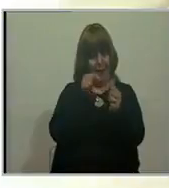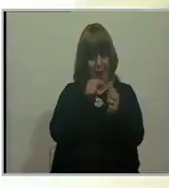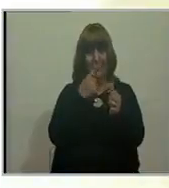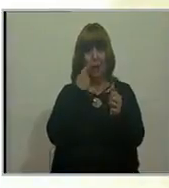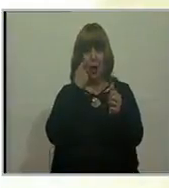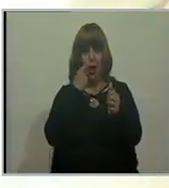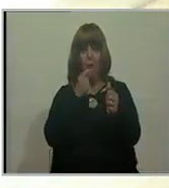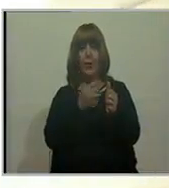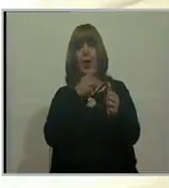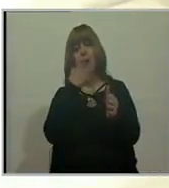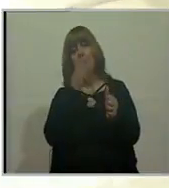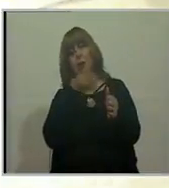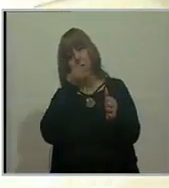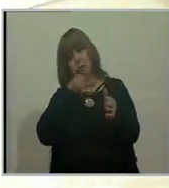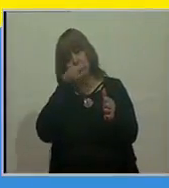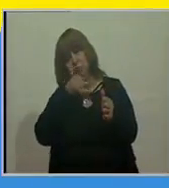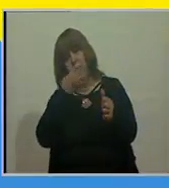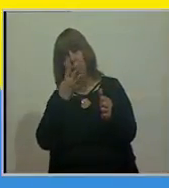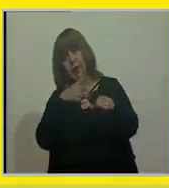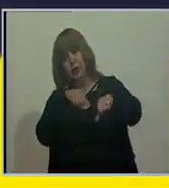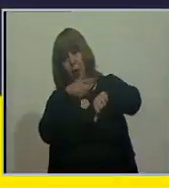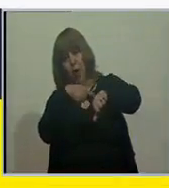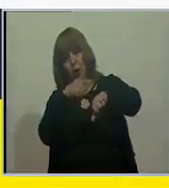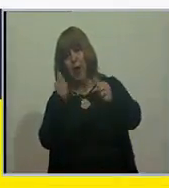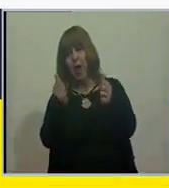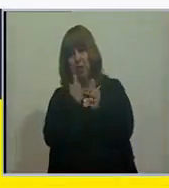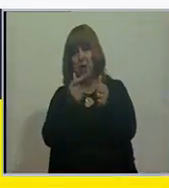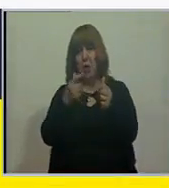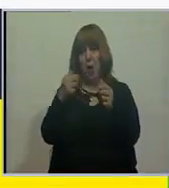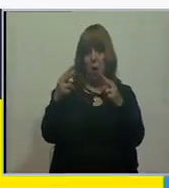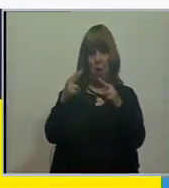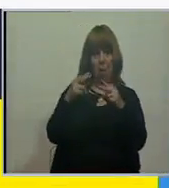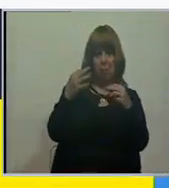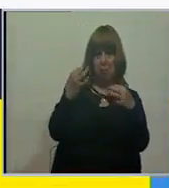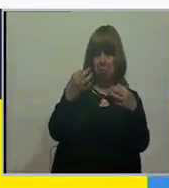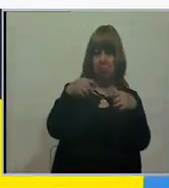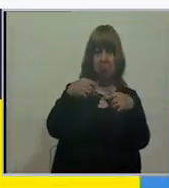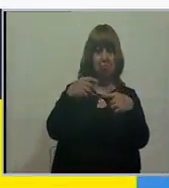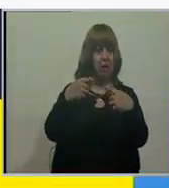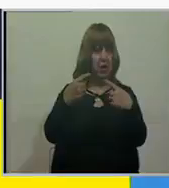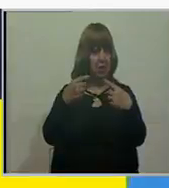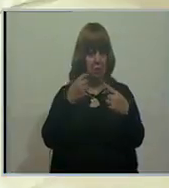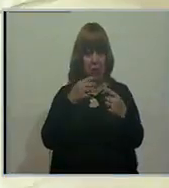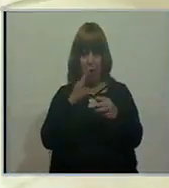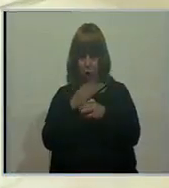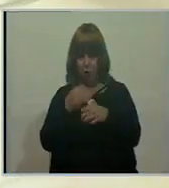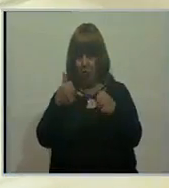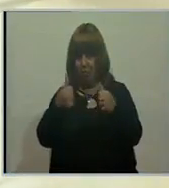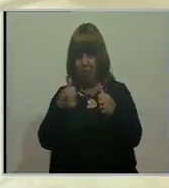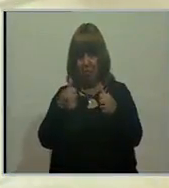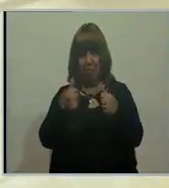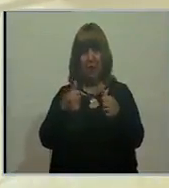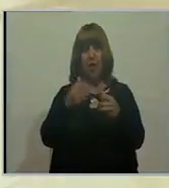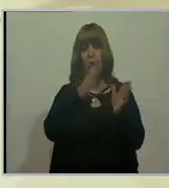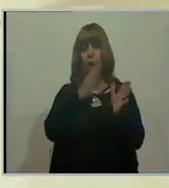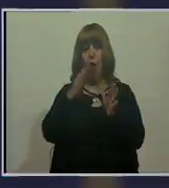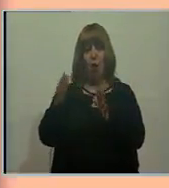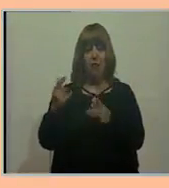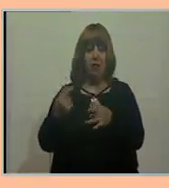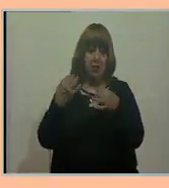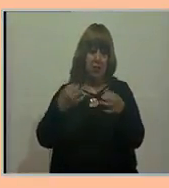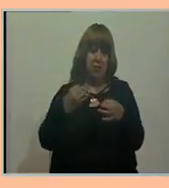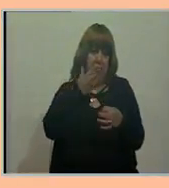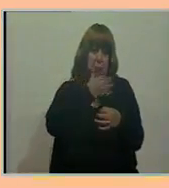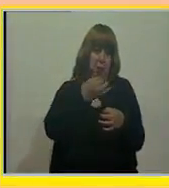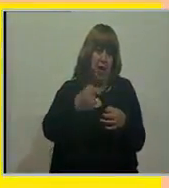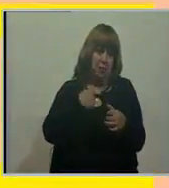durante 4 horas. Dijo que la relación era normal, buena y ordenada. Sin embargo, no pudo contestar preguntas concretas